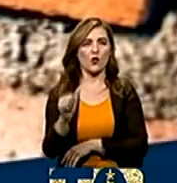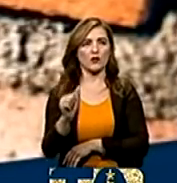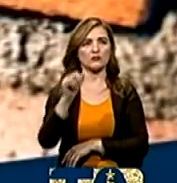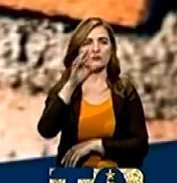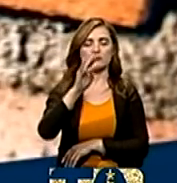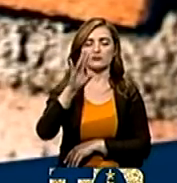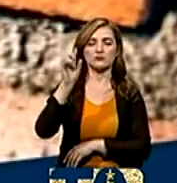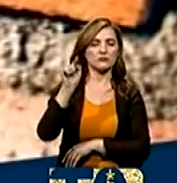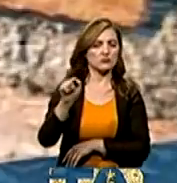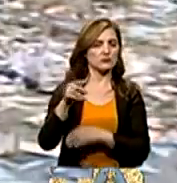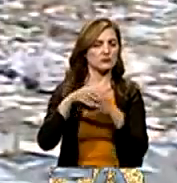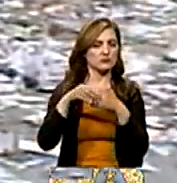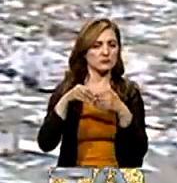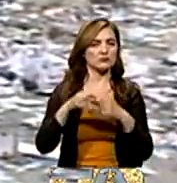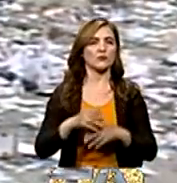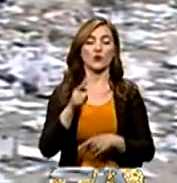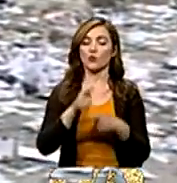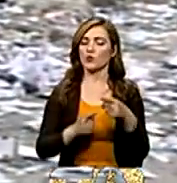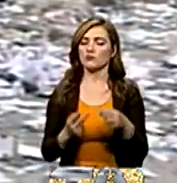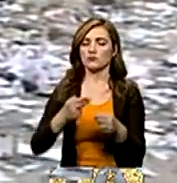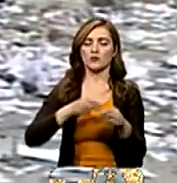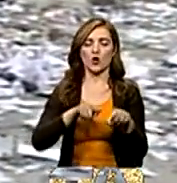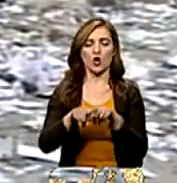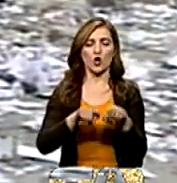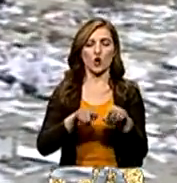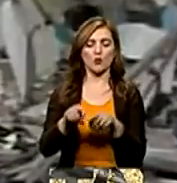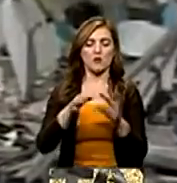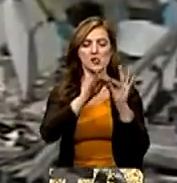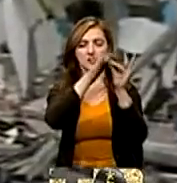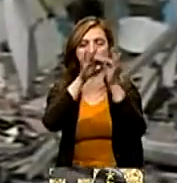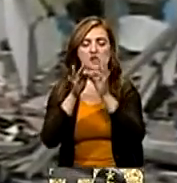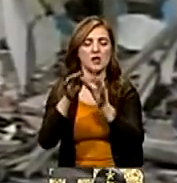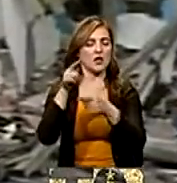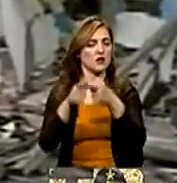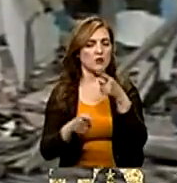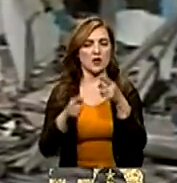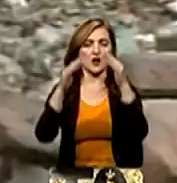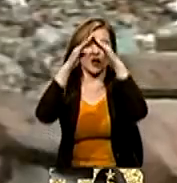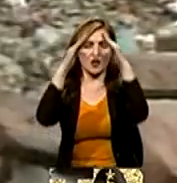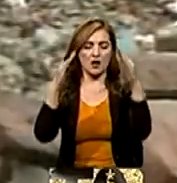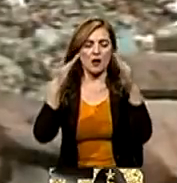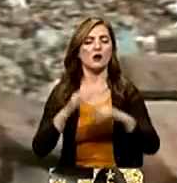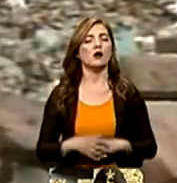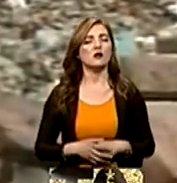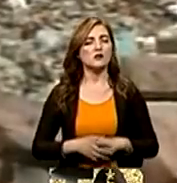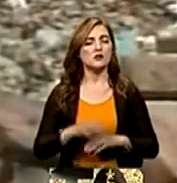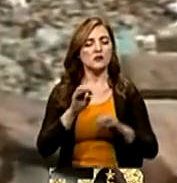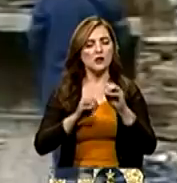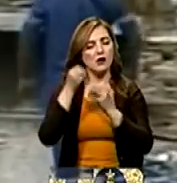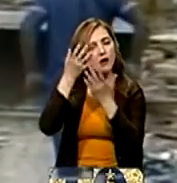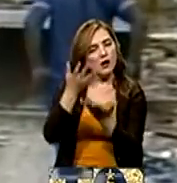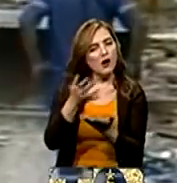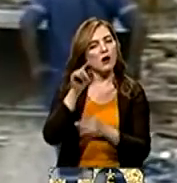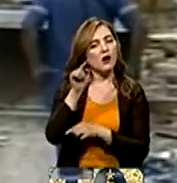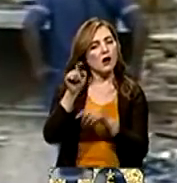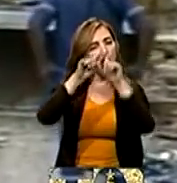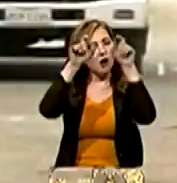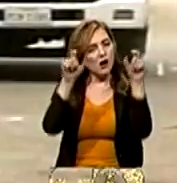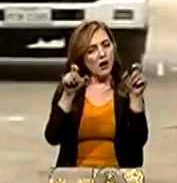mil dólares. Por ello no podía participar en obras de reparación y construcción de viviendas. Sin embargo, el informe indica que esta